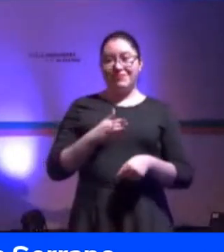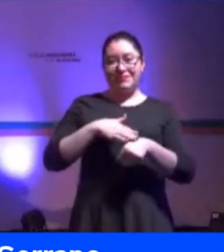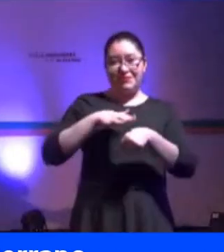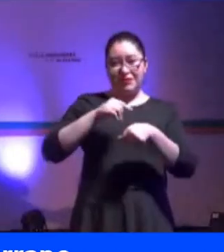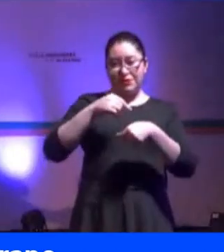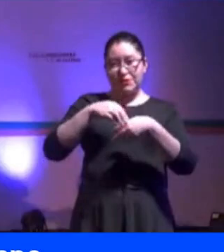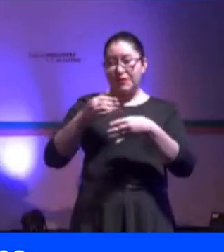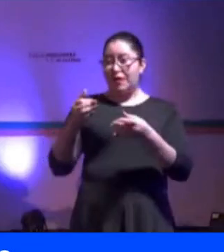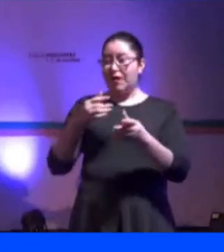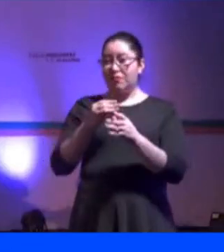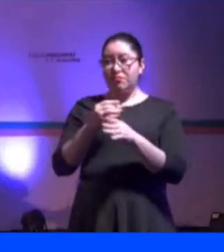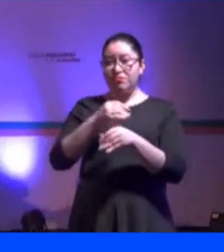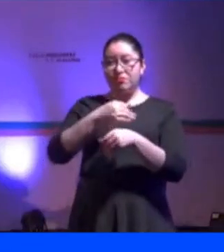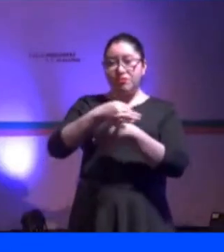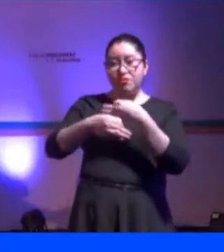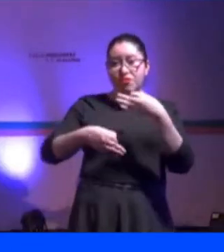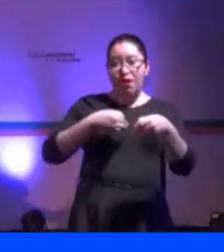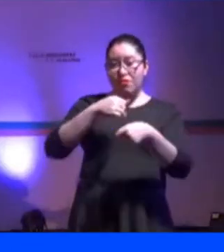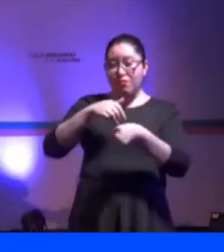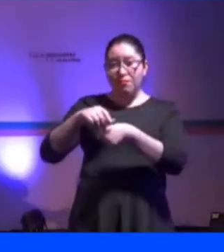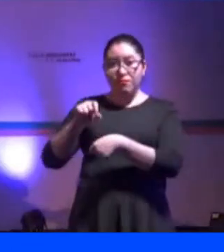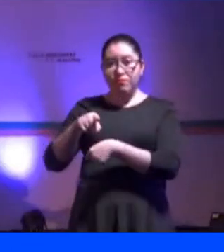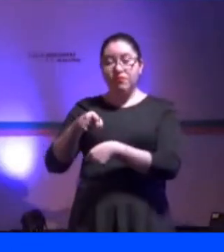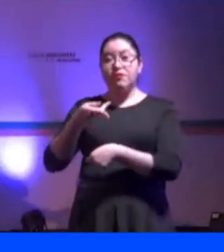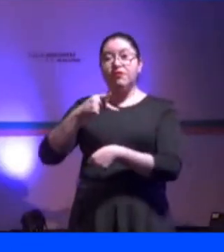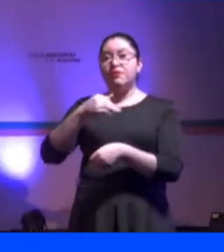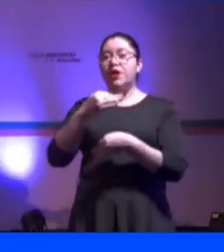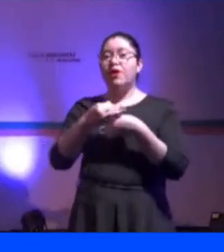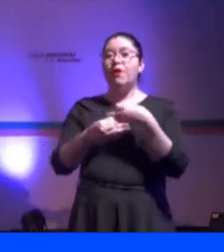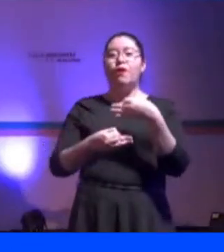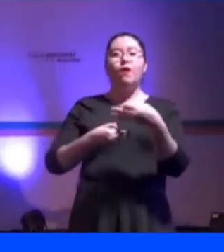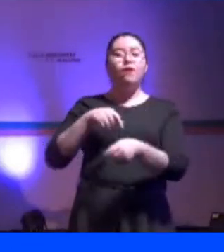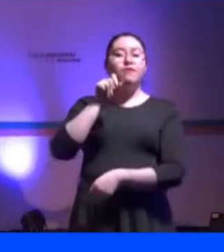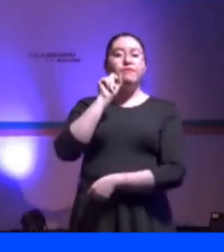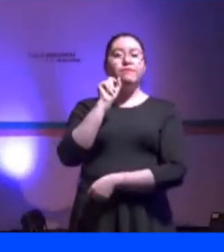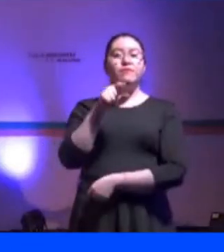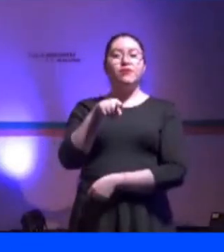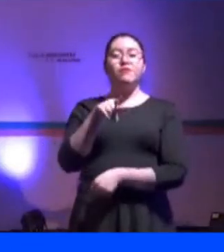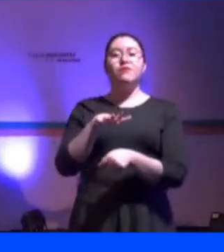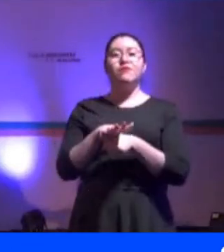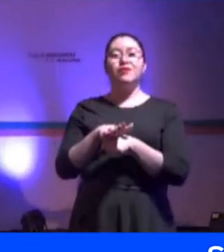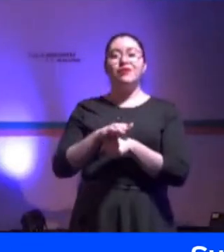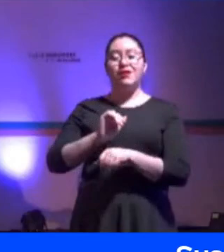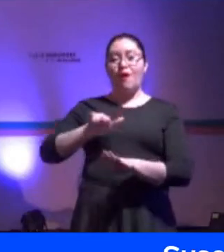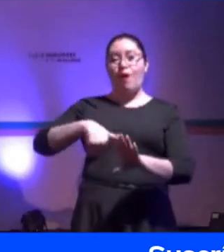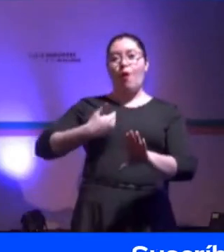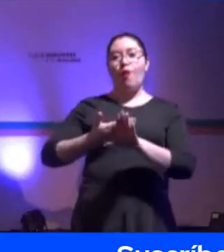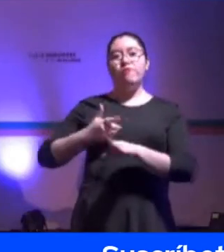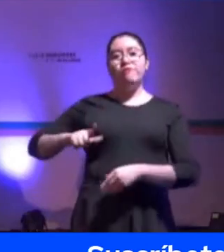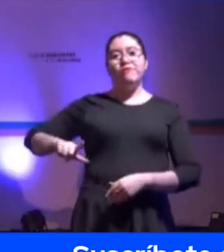están acá, pero todos hablando siempre mal del gobierno.